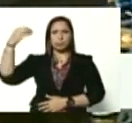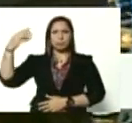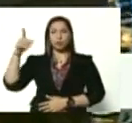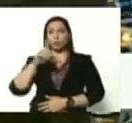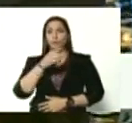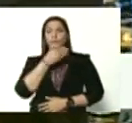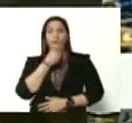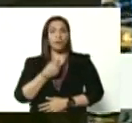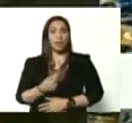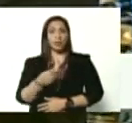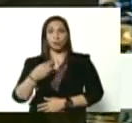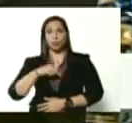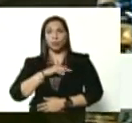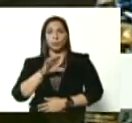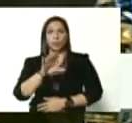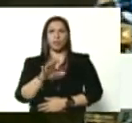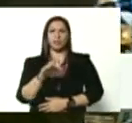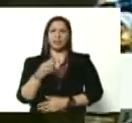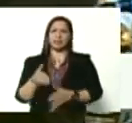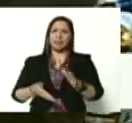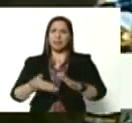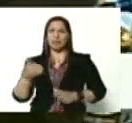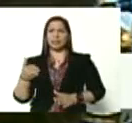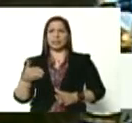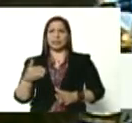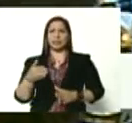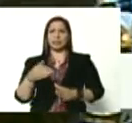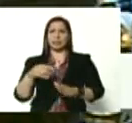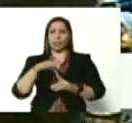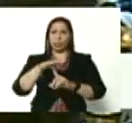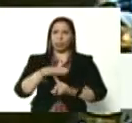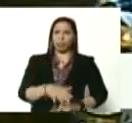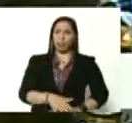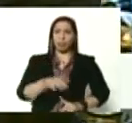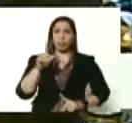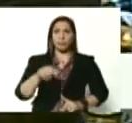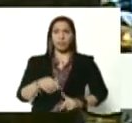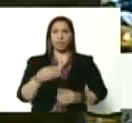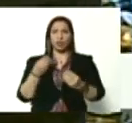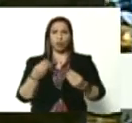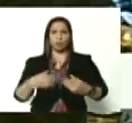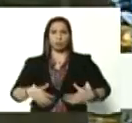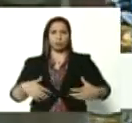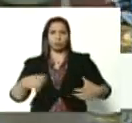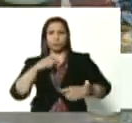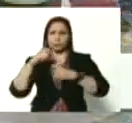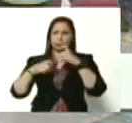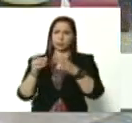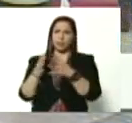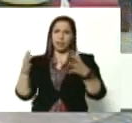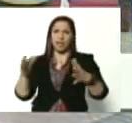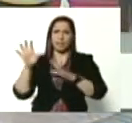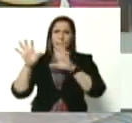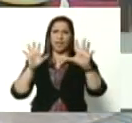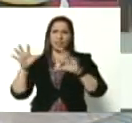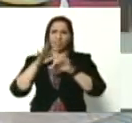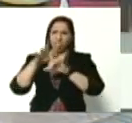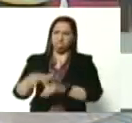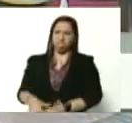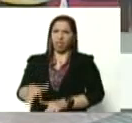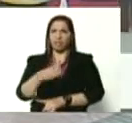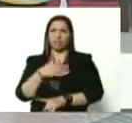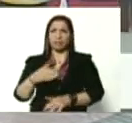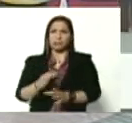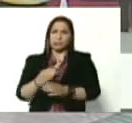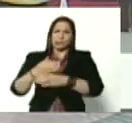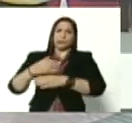salir del atolladero de las riquezas del subsuelo y del suelo codiciadas por las grandes potencias a riesgo de ser